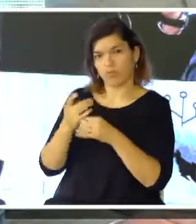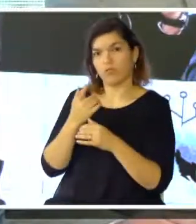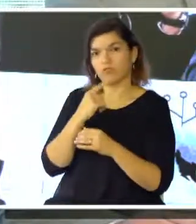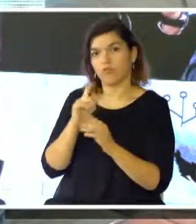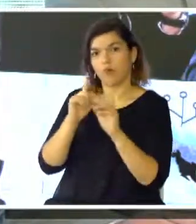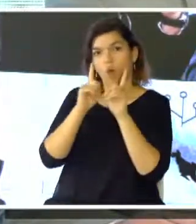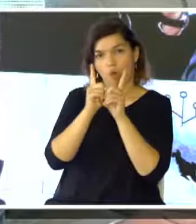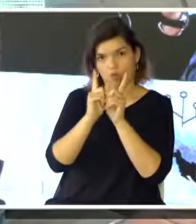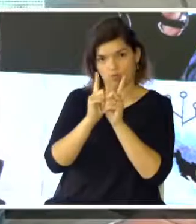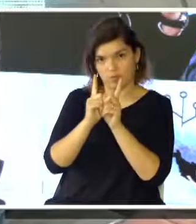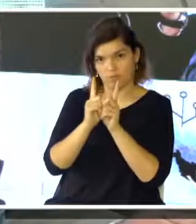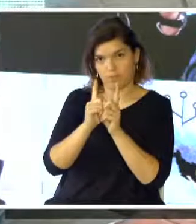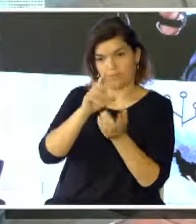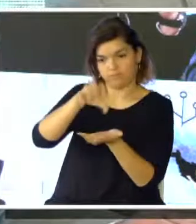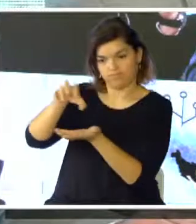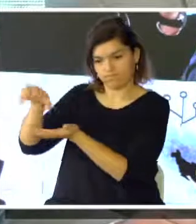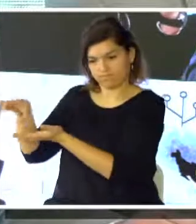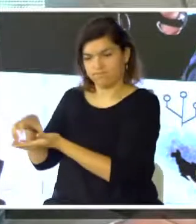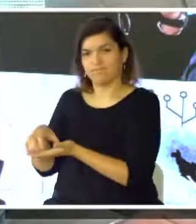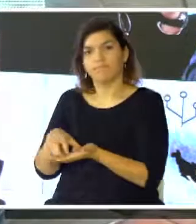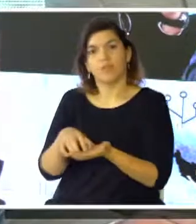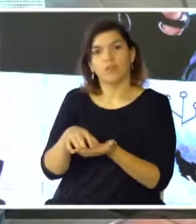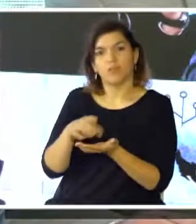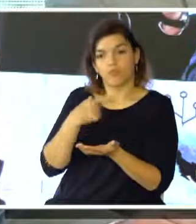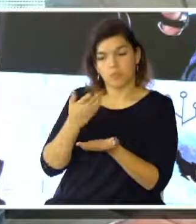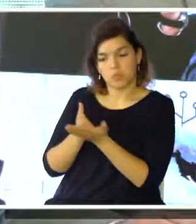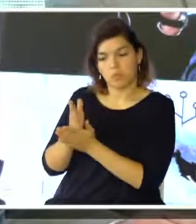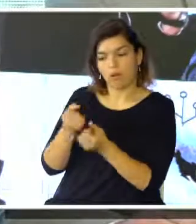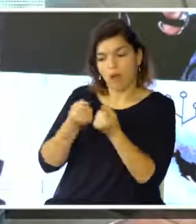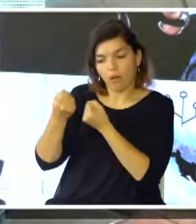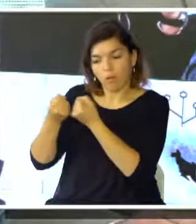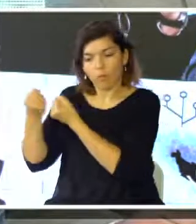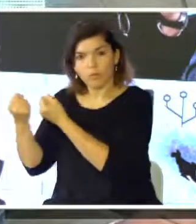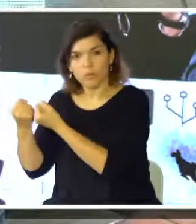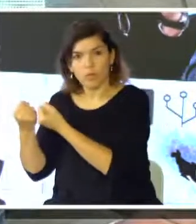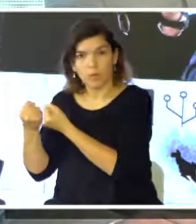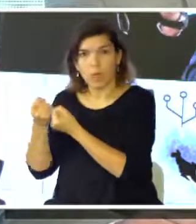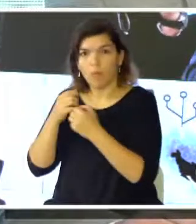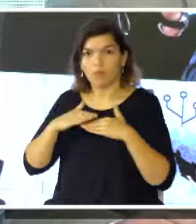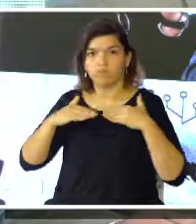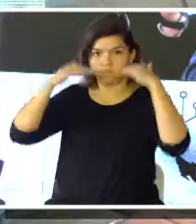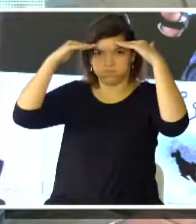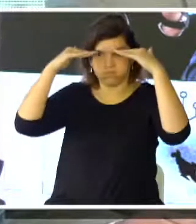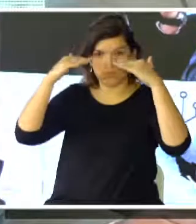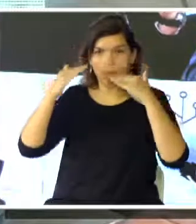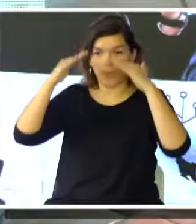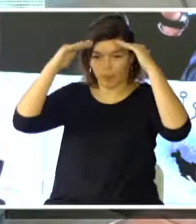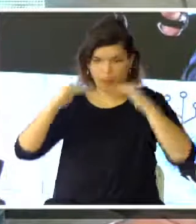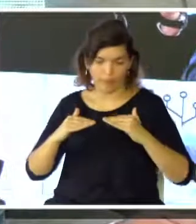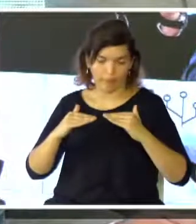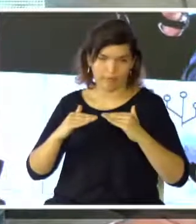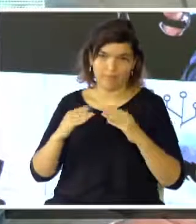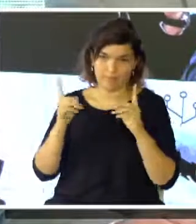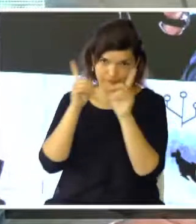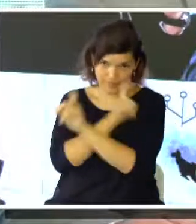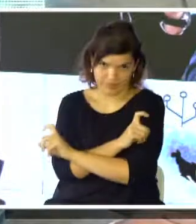cuencas yo he estado sacando autos apilados de 3 o 4 porque el agua levanta todo y después baja como quiere